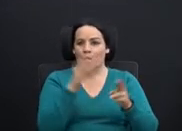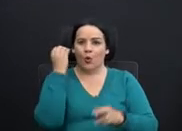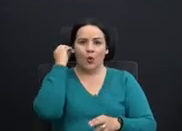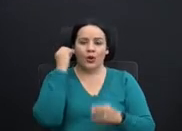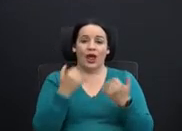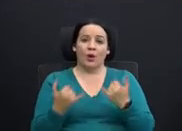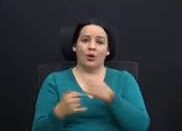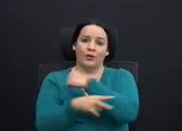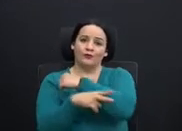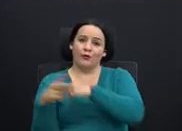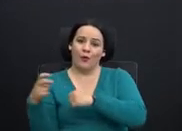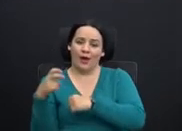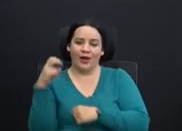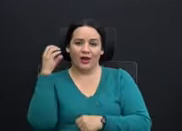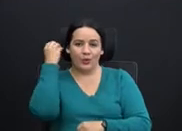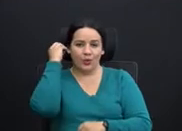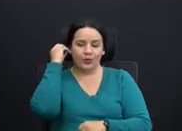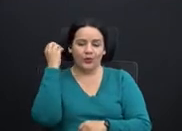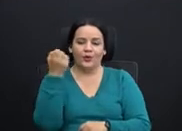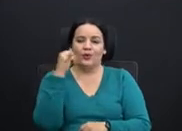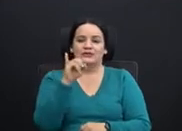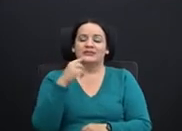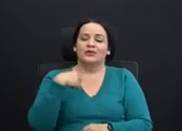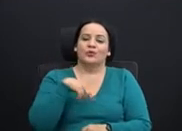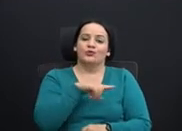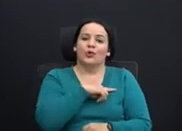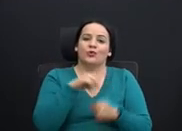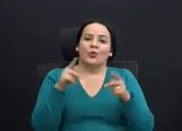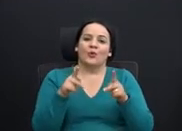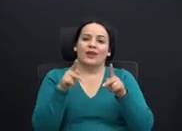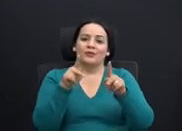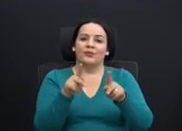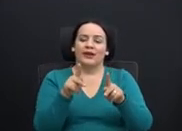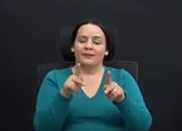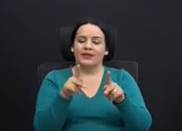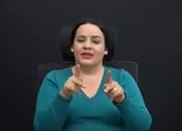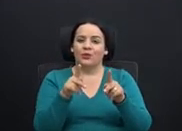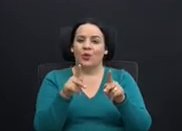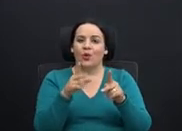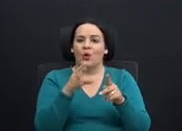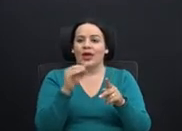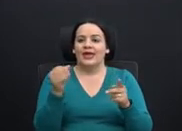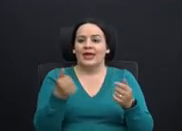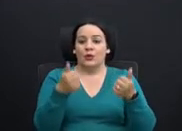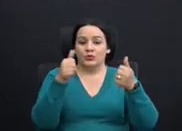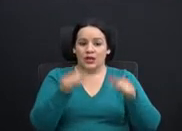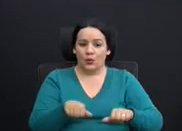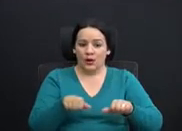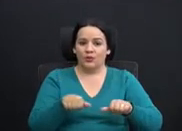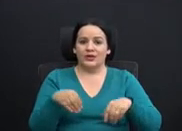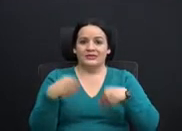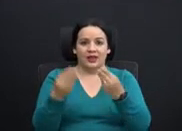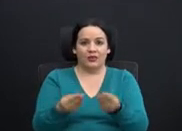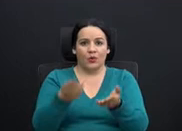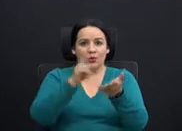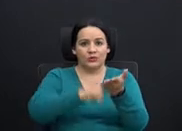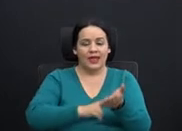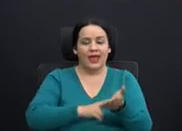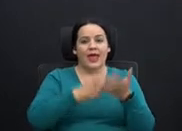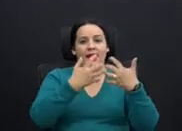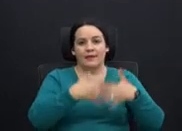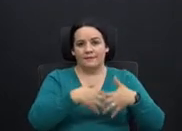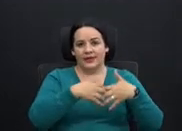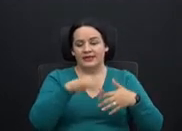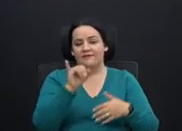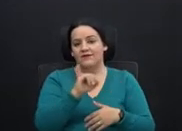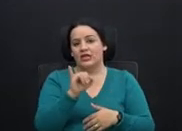roban. Si hubiéramos permitido, en los términos en que se había otorgado la concesión a Infinito Gold, hubiéramos